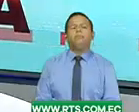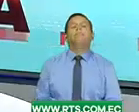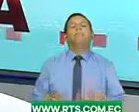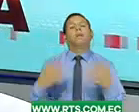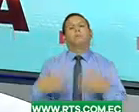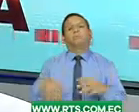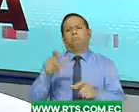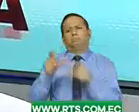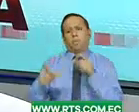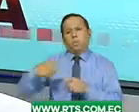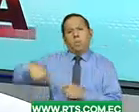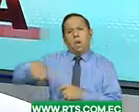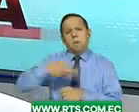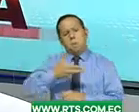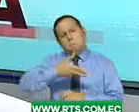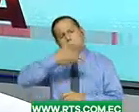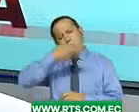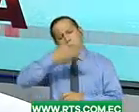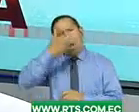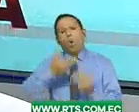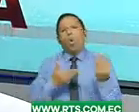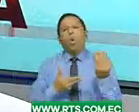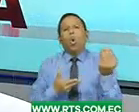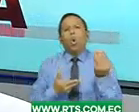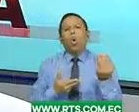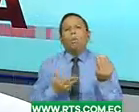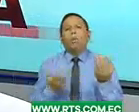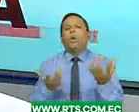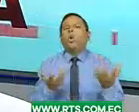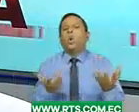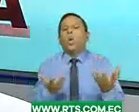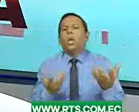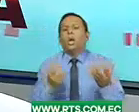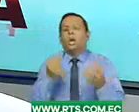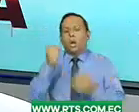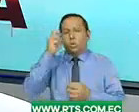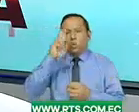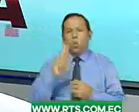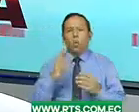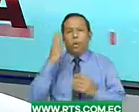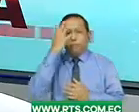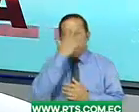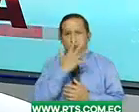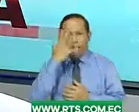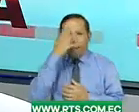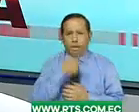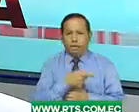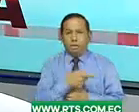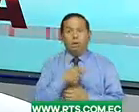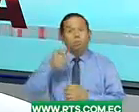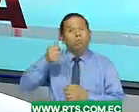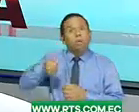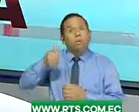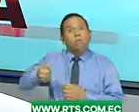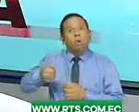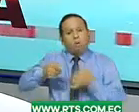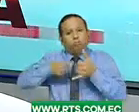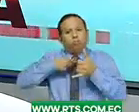Sicarios asesinaron a tiros a un adolescente en el sur de la ciudad de Esmeraldas. Los sujetos grabaron el crimen.